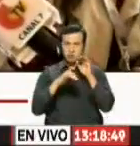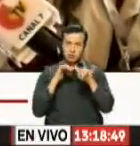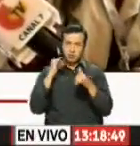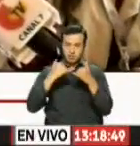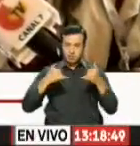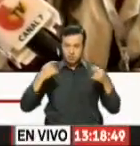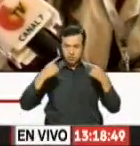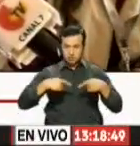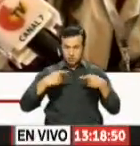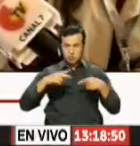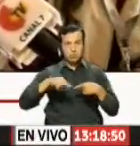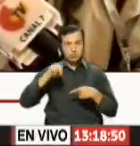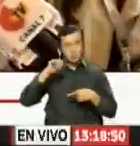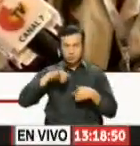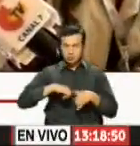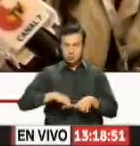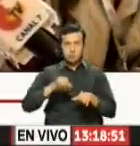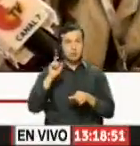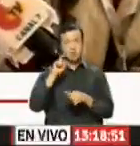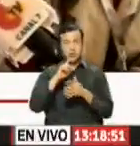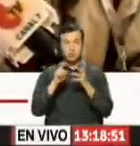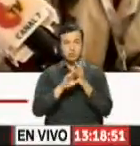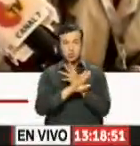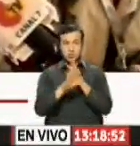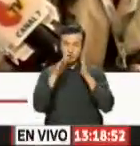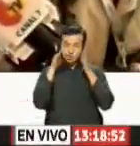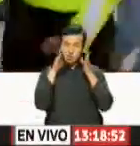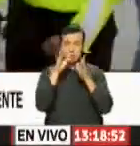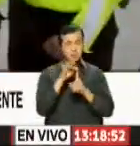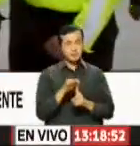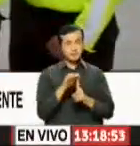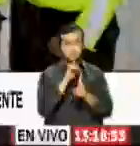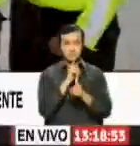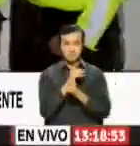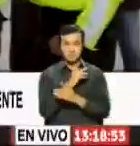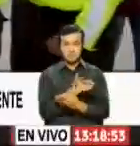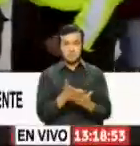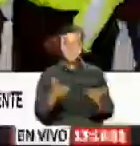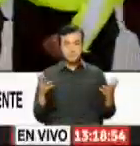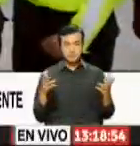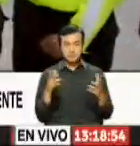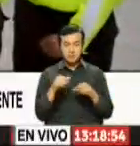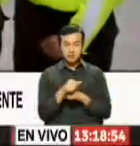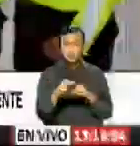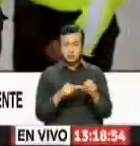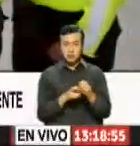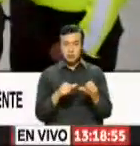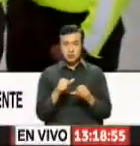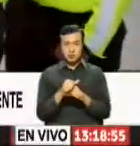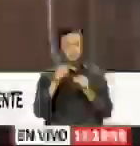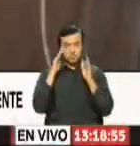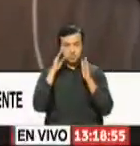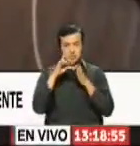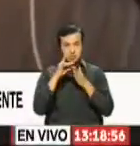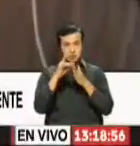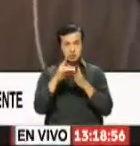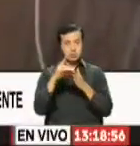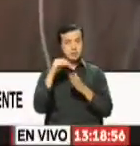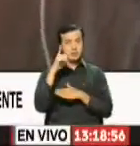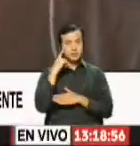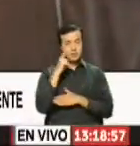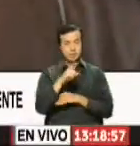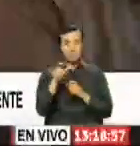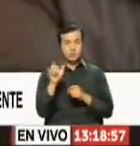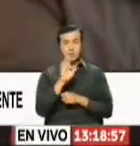frontera norte, que siguen demandando también una atención especializada. Se facilitará asesoría legal, orientación y referencias a